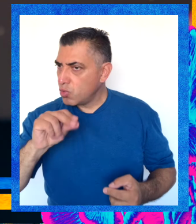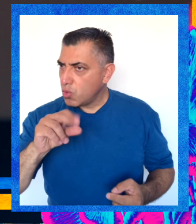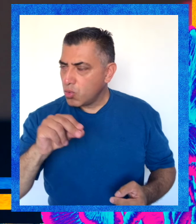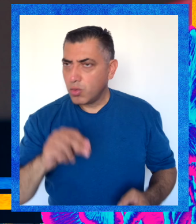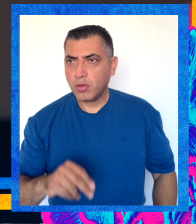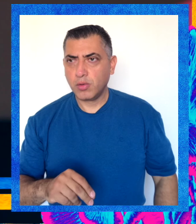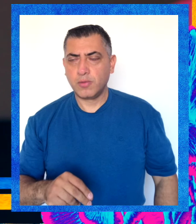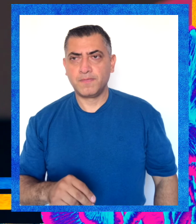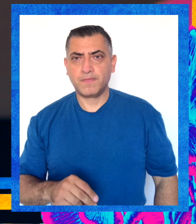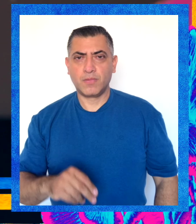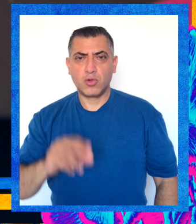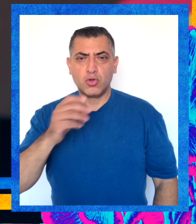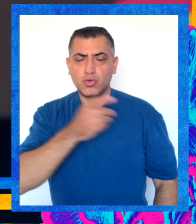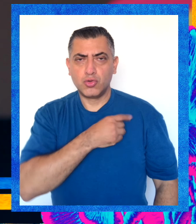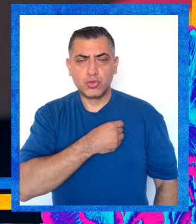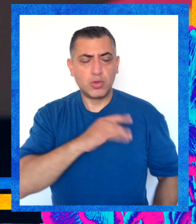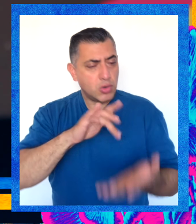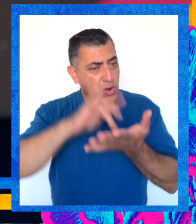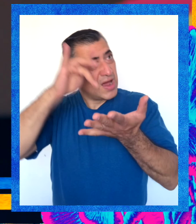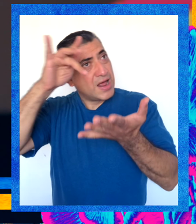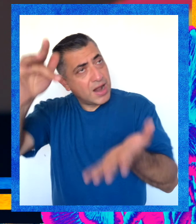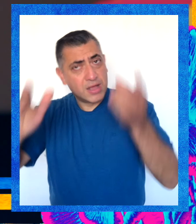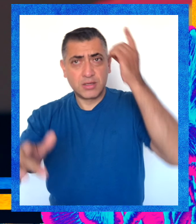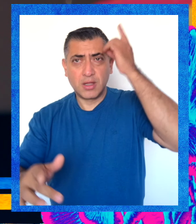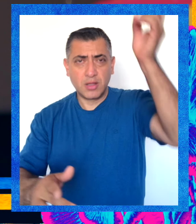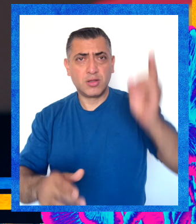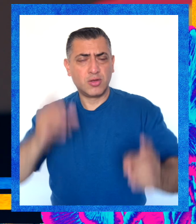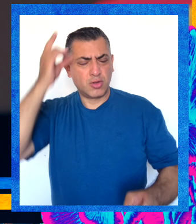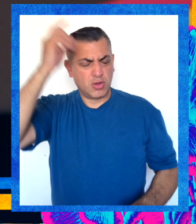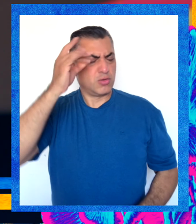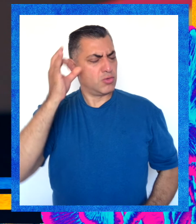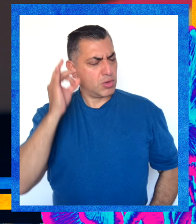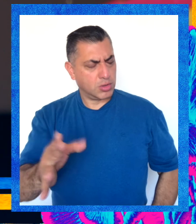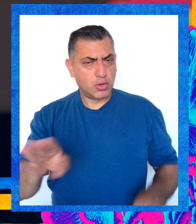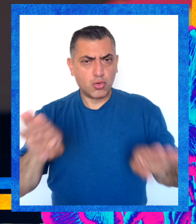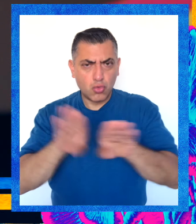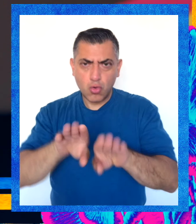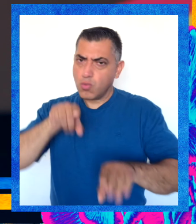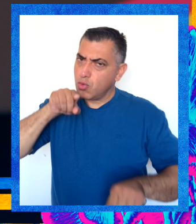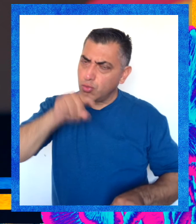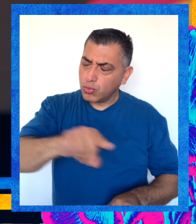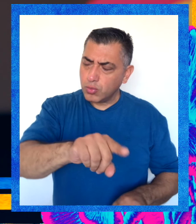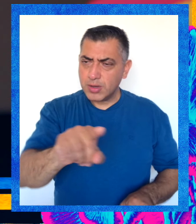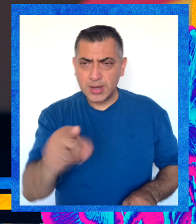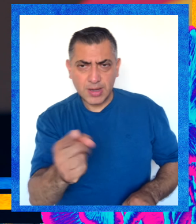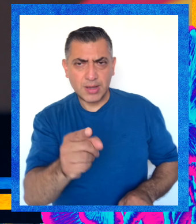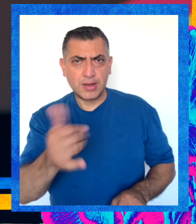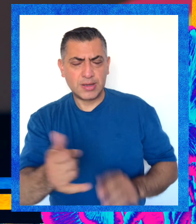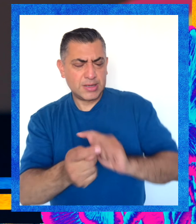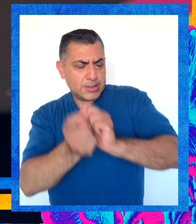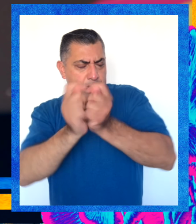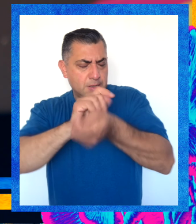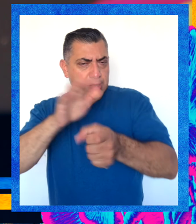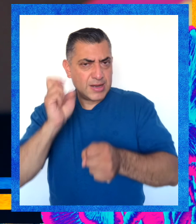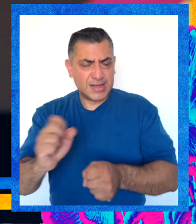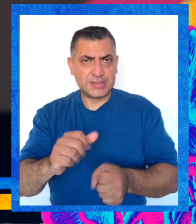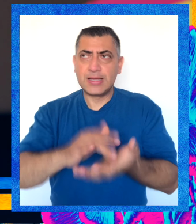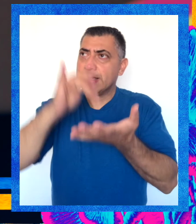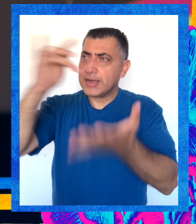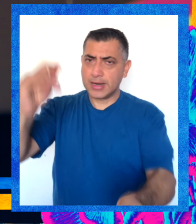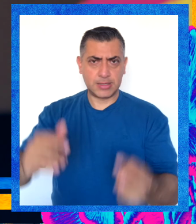es puramente resultado de la gracia de dios él te acepta tal y como eres y desea que te has transformado por esa gracia